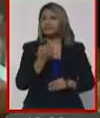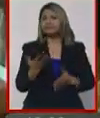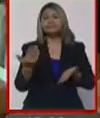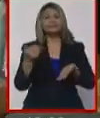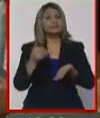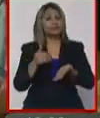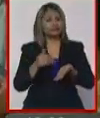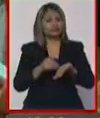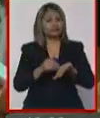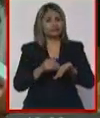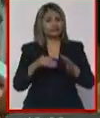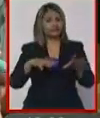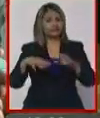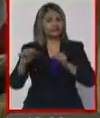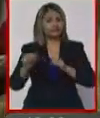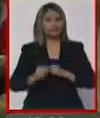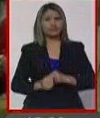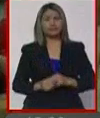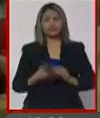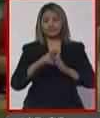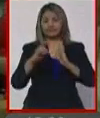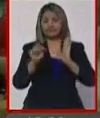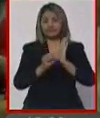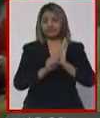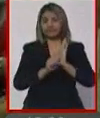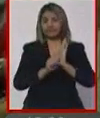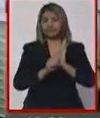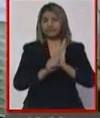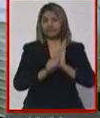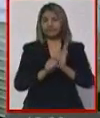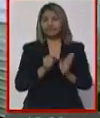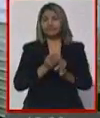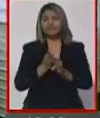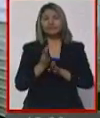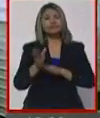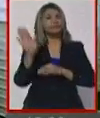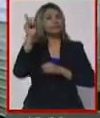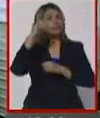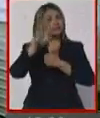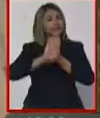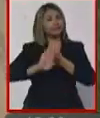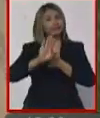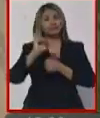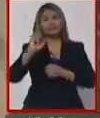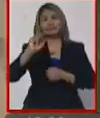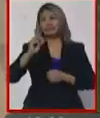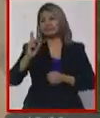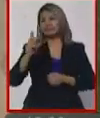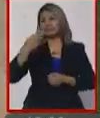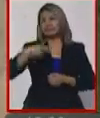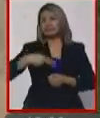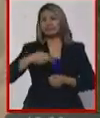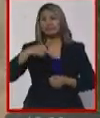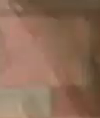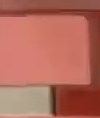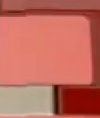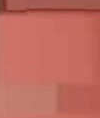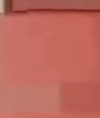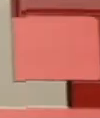de que va a salir de esta audiencia una resolución que dará lineamientos para la defensa del IDH en Incahuasi.